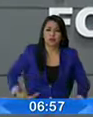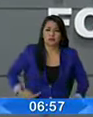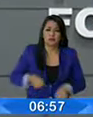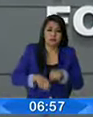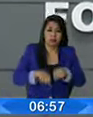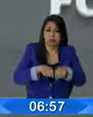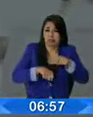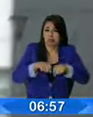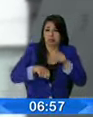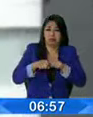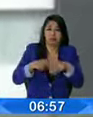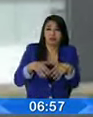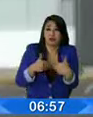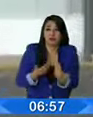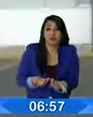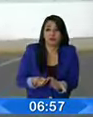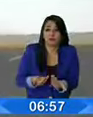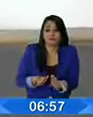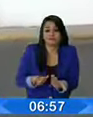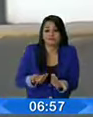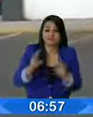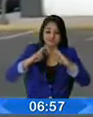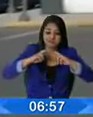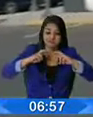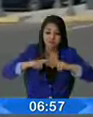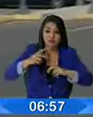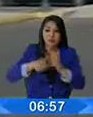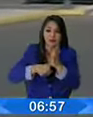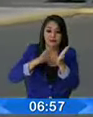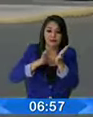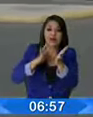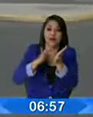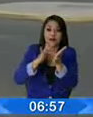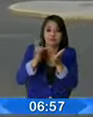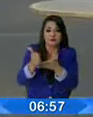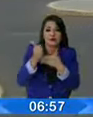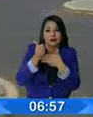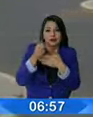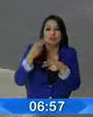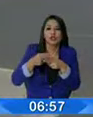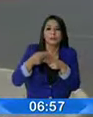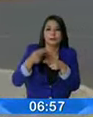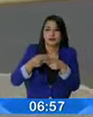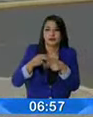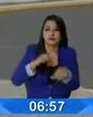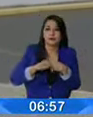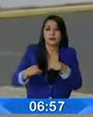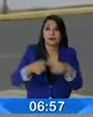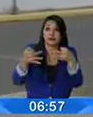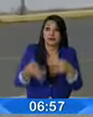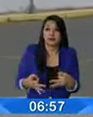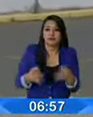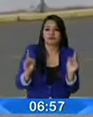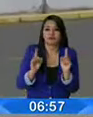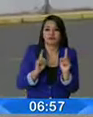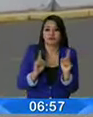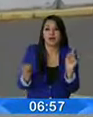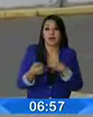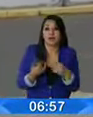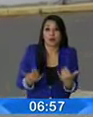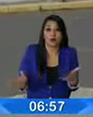la única alternativa era el cotejamiento de las huellas dactilares. Trámites que no se concretaron hasta